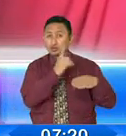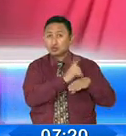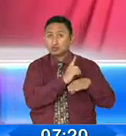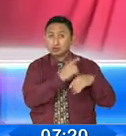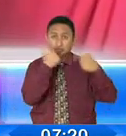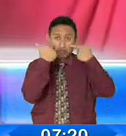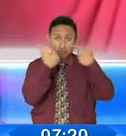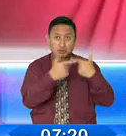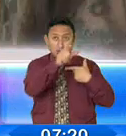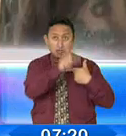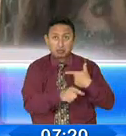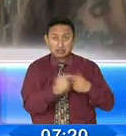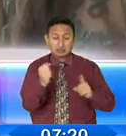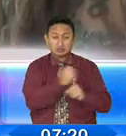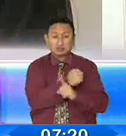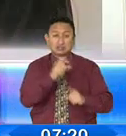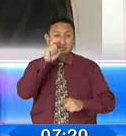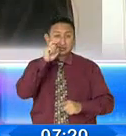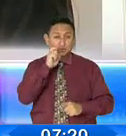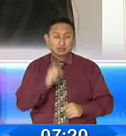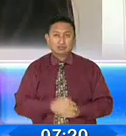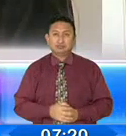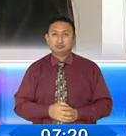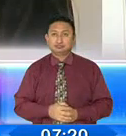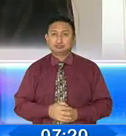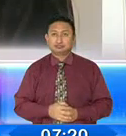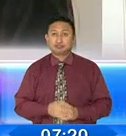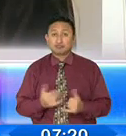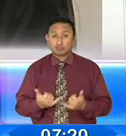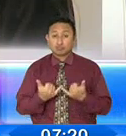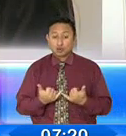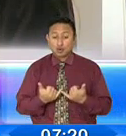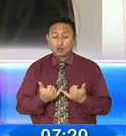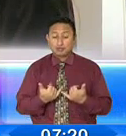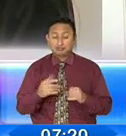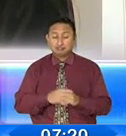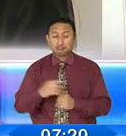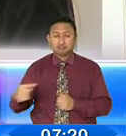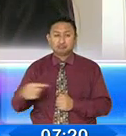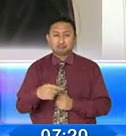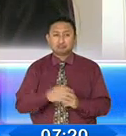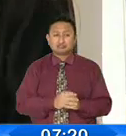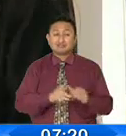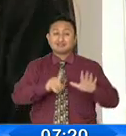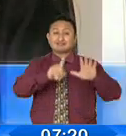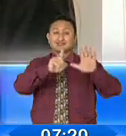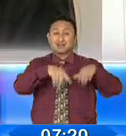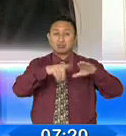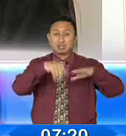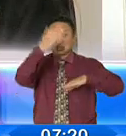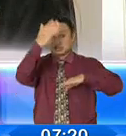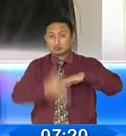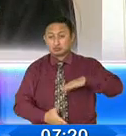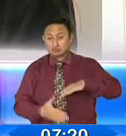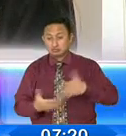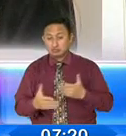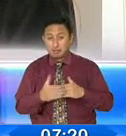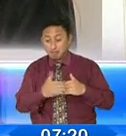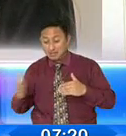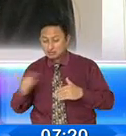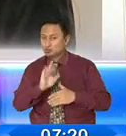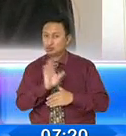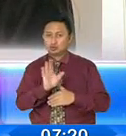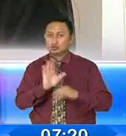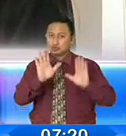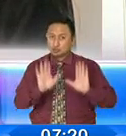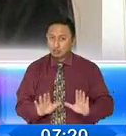víctimas de violencia sexual. Actualmente la guía de aborto terapéutico establece que ese plazo es de 6 días. Nosotras creemos que no puede ser más de eso, ¿no? Desde